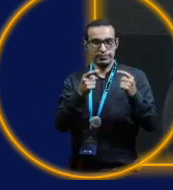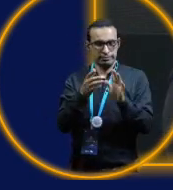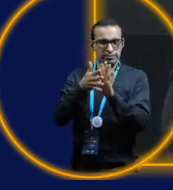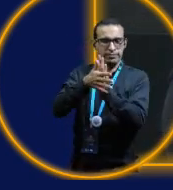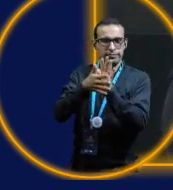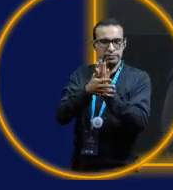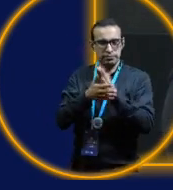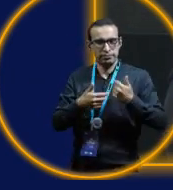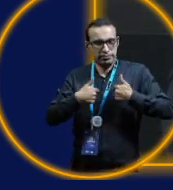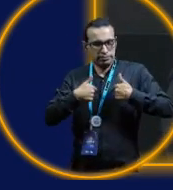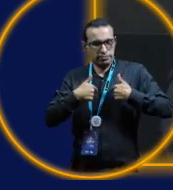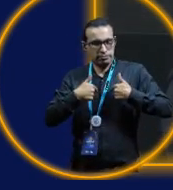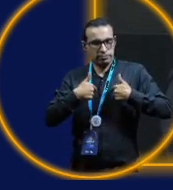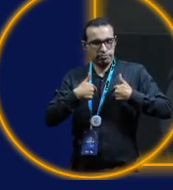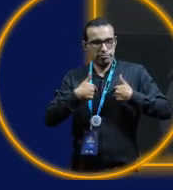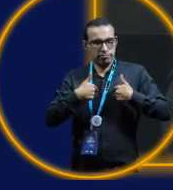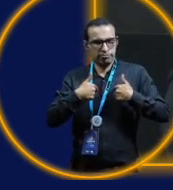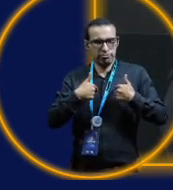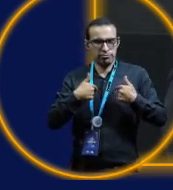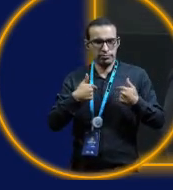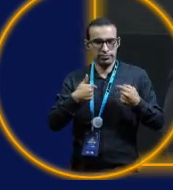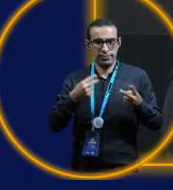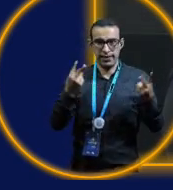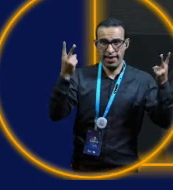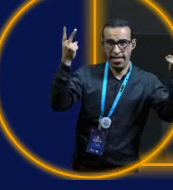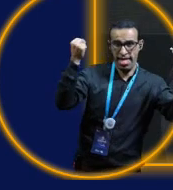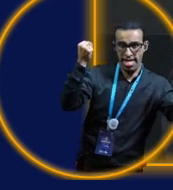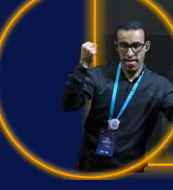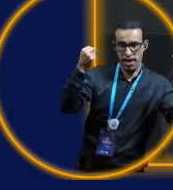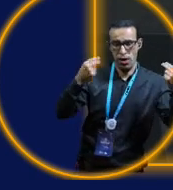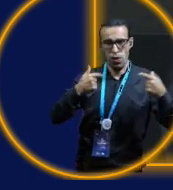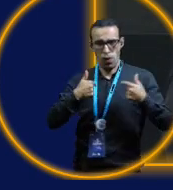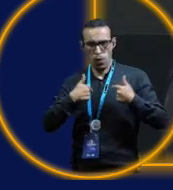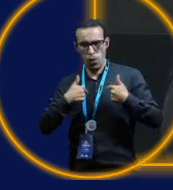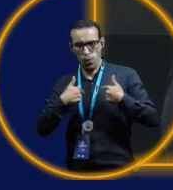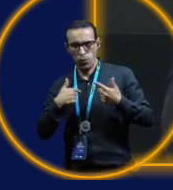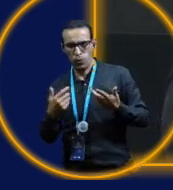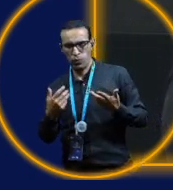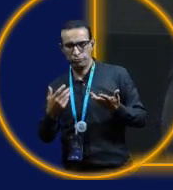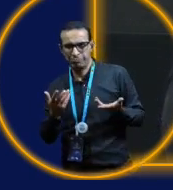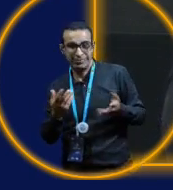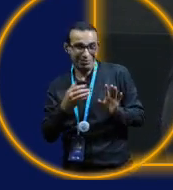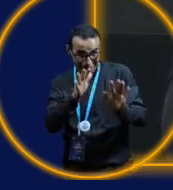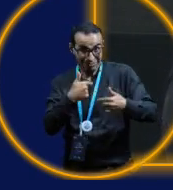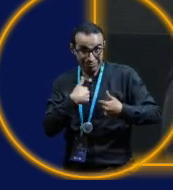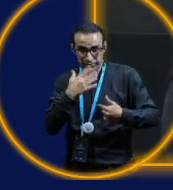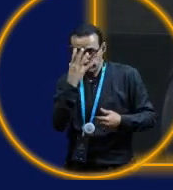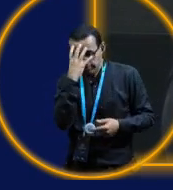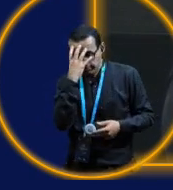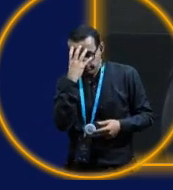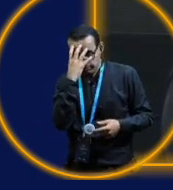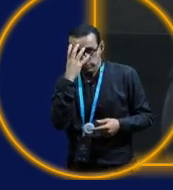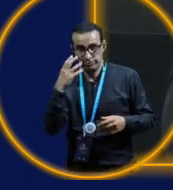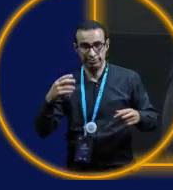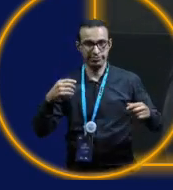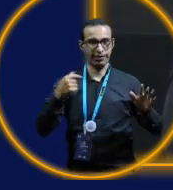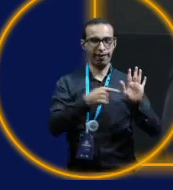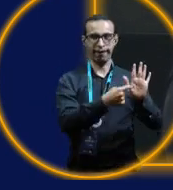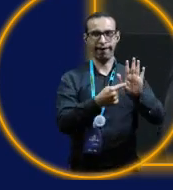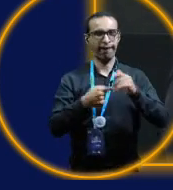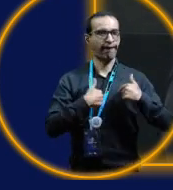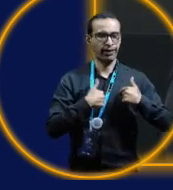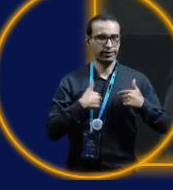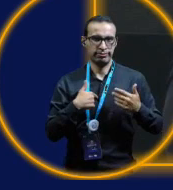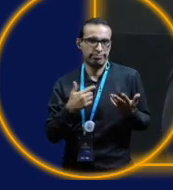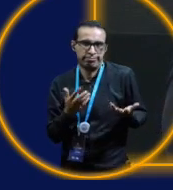de cómo Alguien podría hacer eso eh yo soy bastante tímida y bastante silenciosa Entonces yo creo que hay